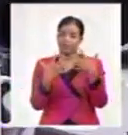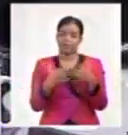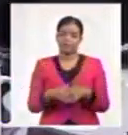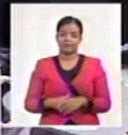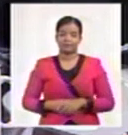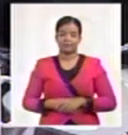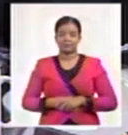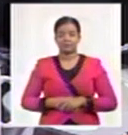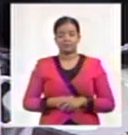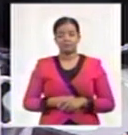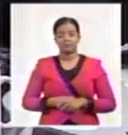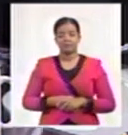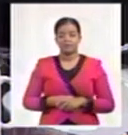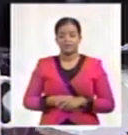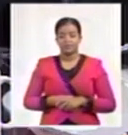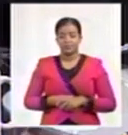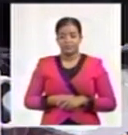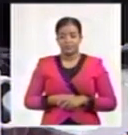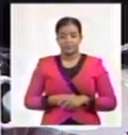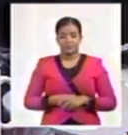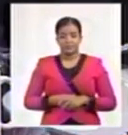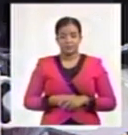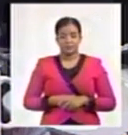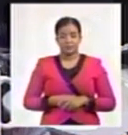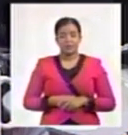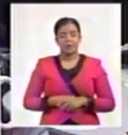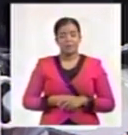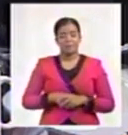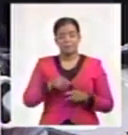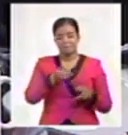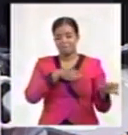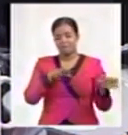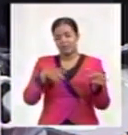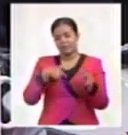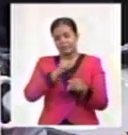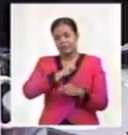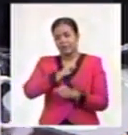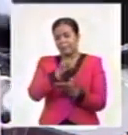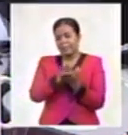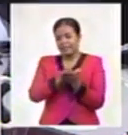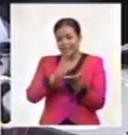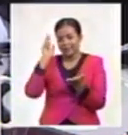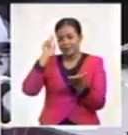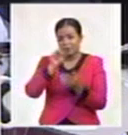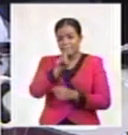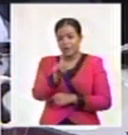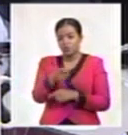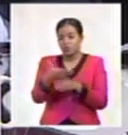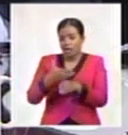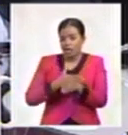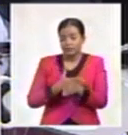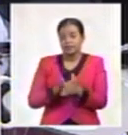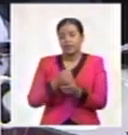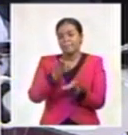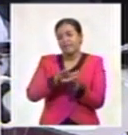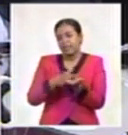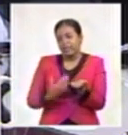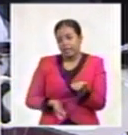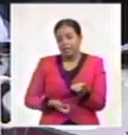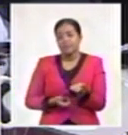ahora, fíjate, quería preguntarte, que bueno, quedó de alguna manera pendiente, en la intervención anterior,